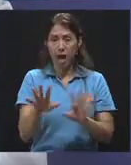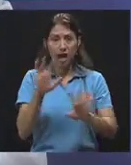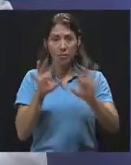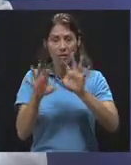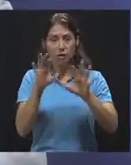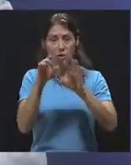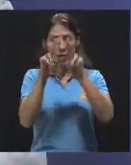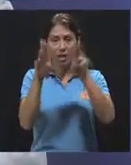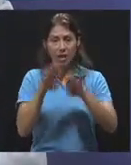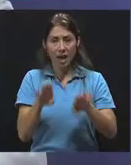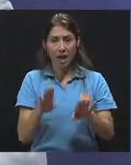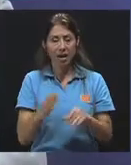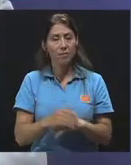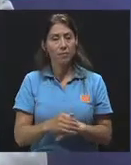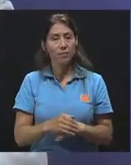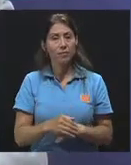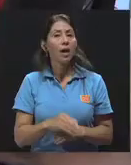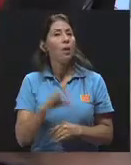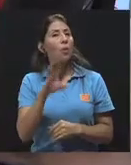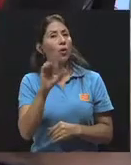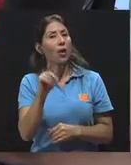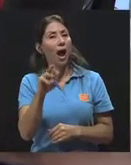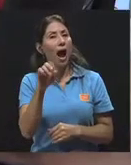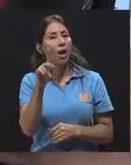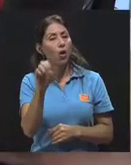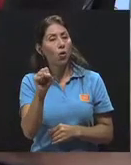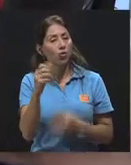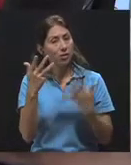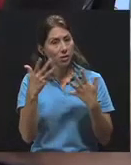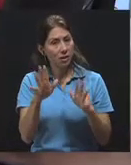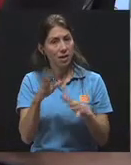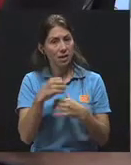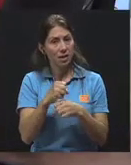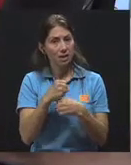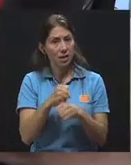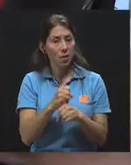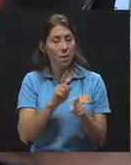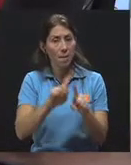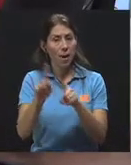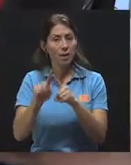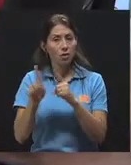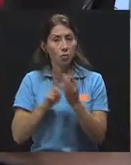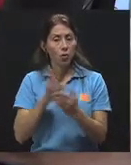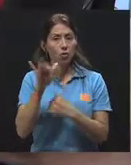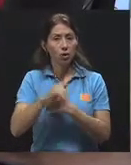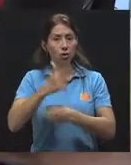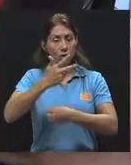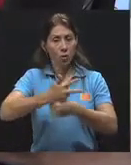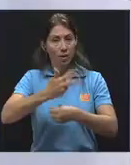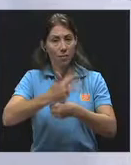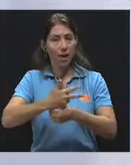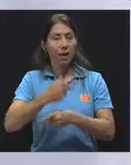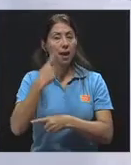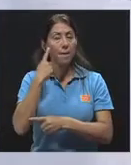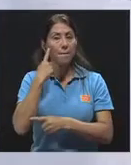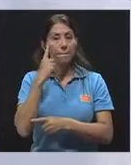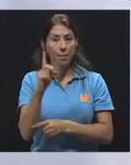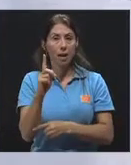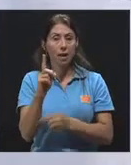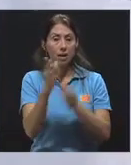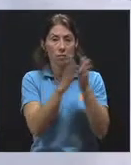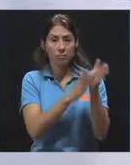animación digital. Carlos está desarrollando varios proyectos en Guatemala